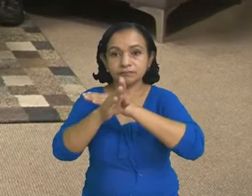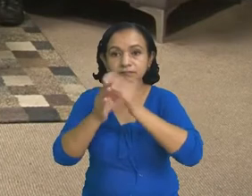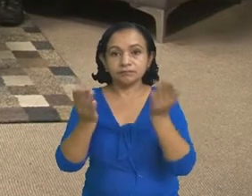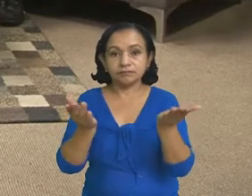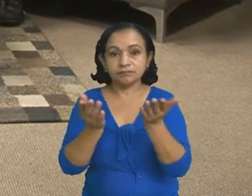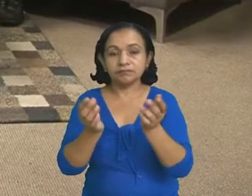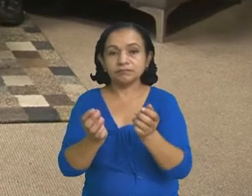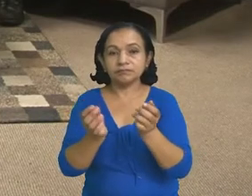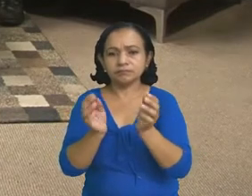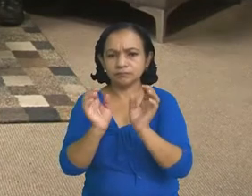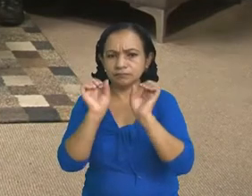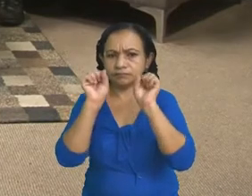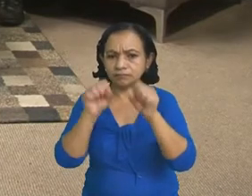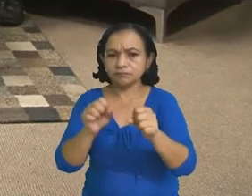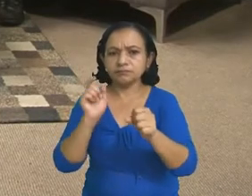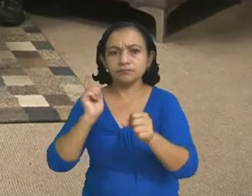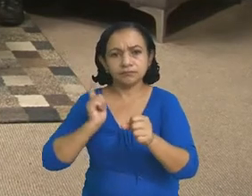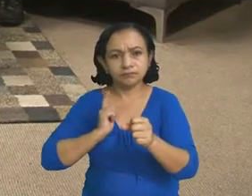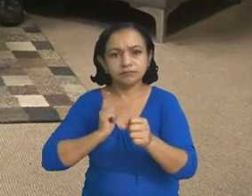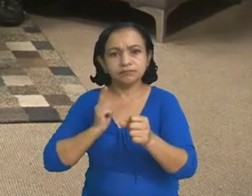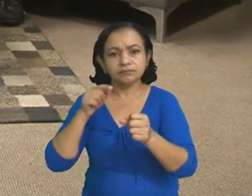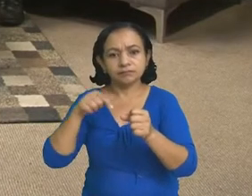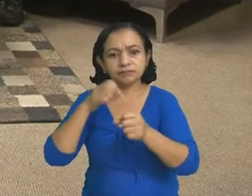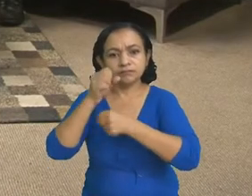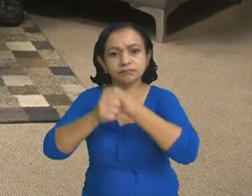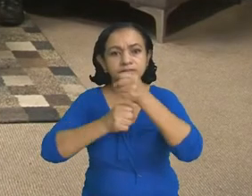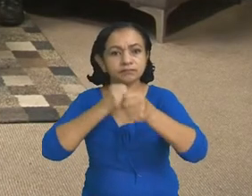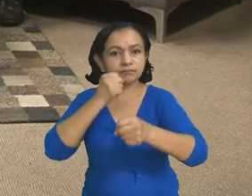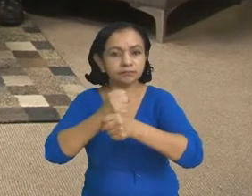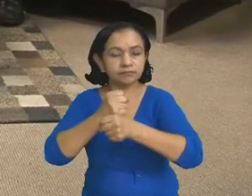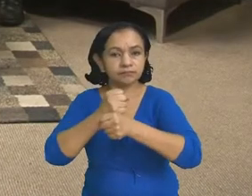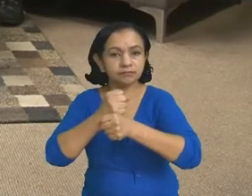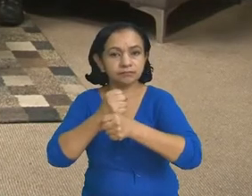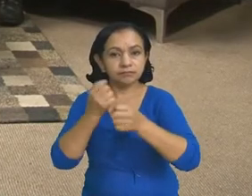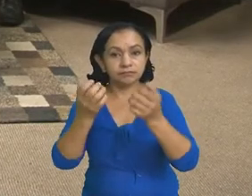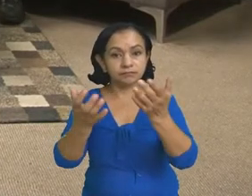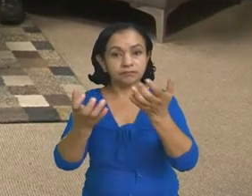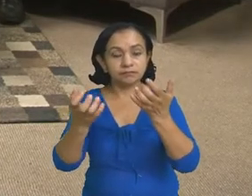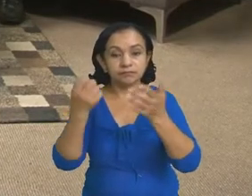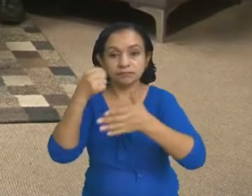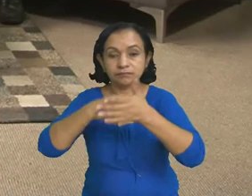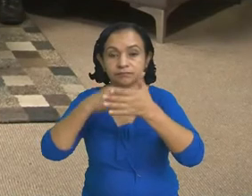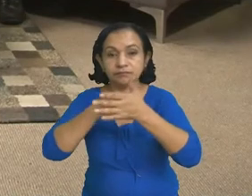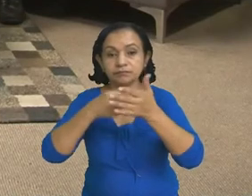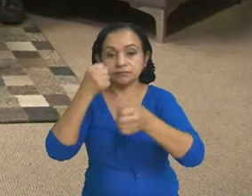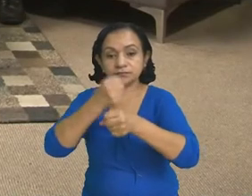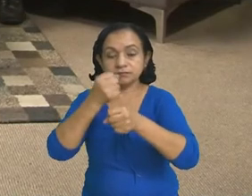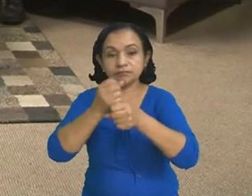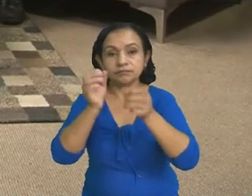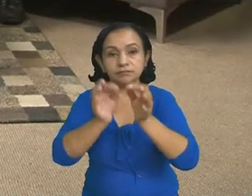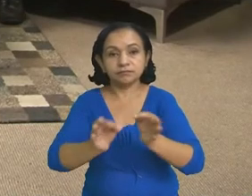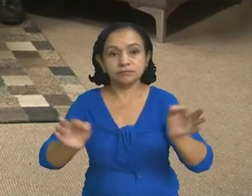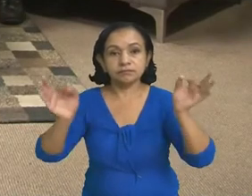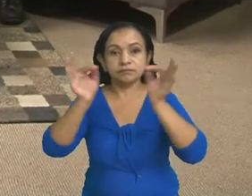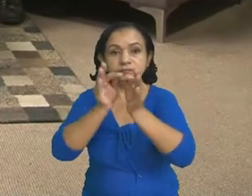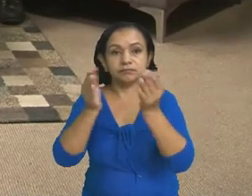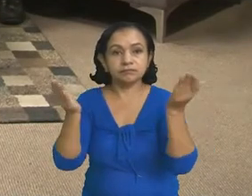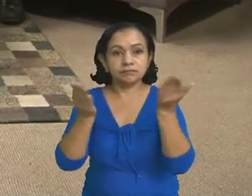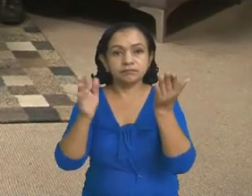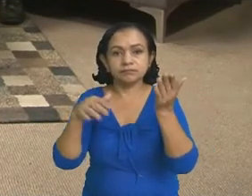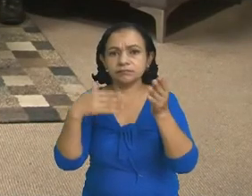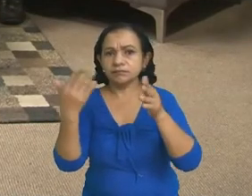bastante alcanzable, ¿no?, podríamos decir, para este año, pero también que ha implicado un esfuerzo muy importante. ¿Cuál es la programación y cuál